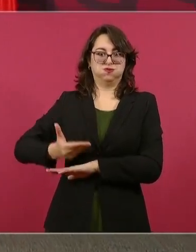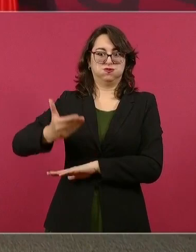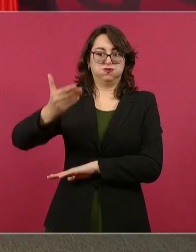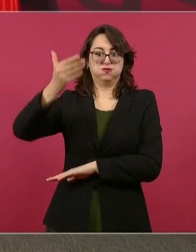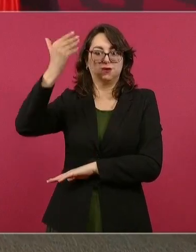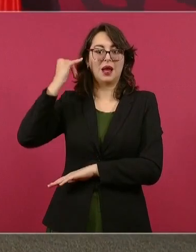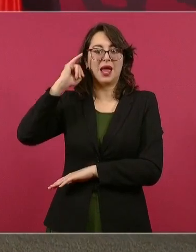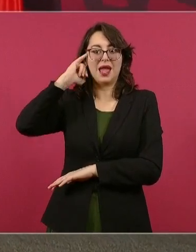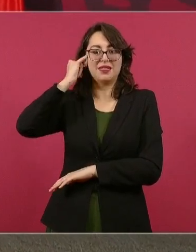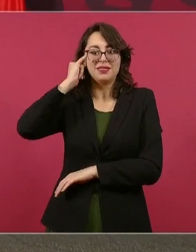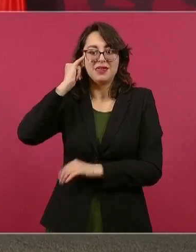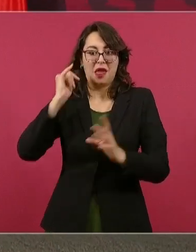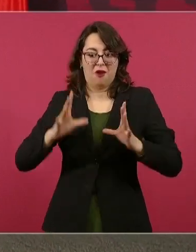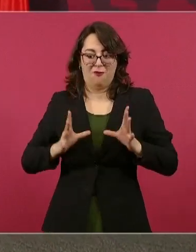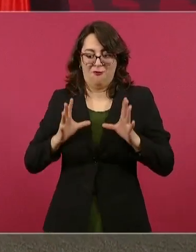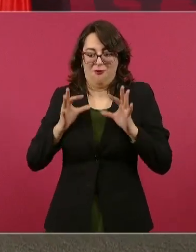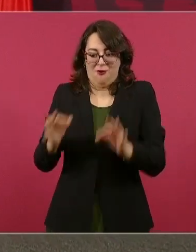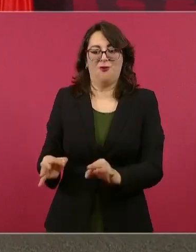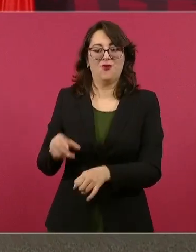sea,